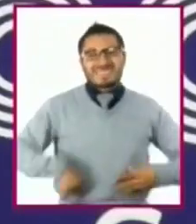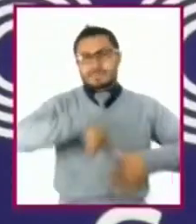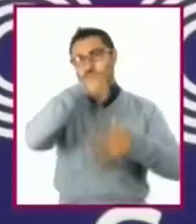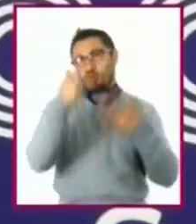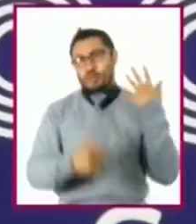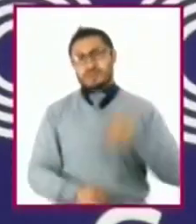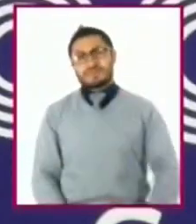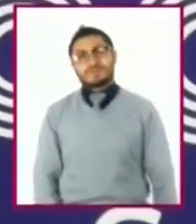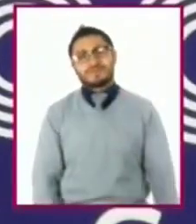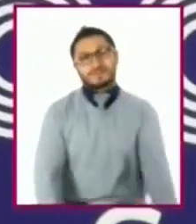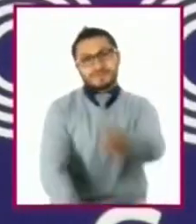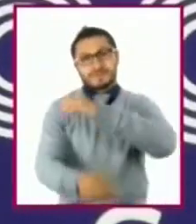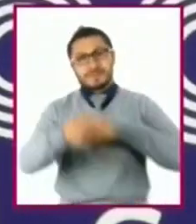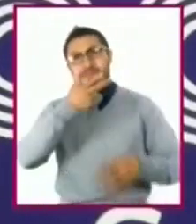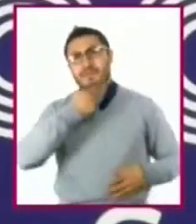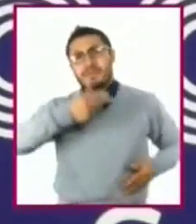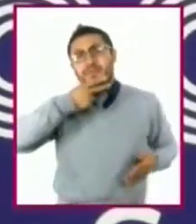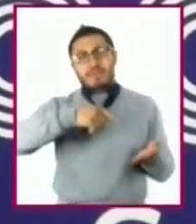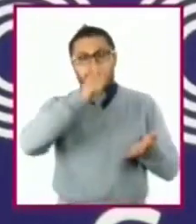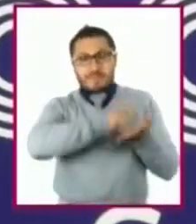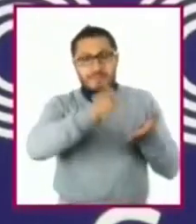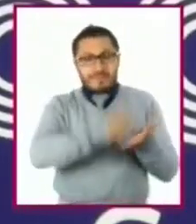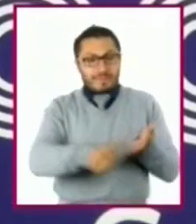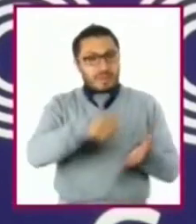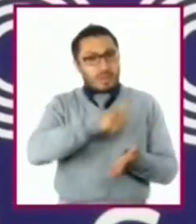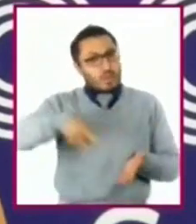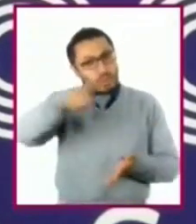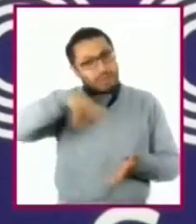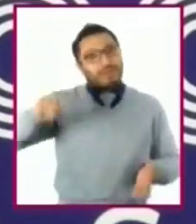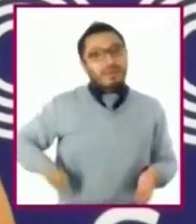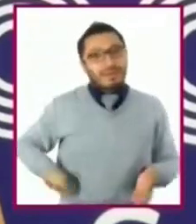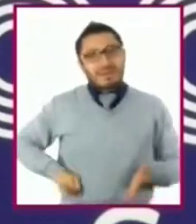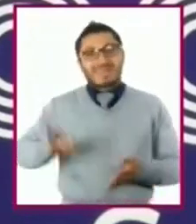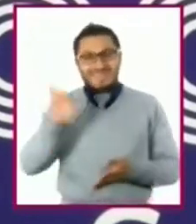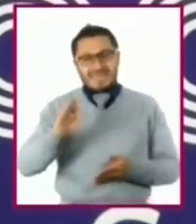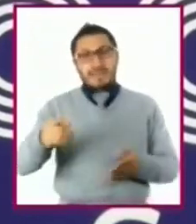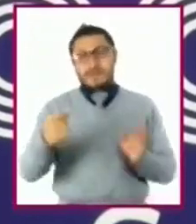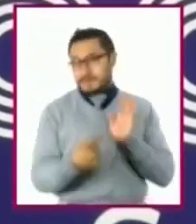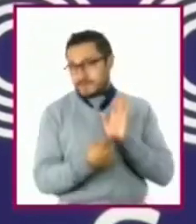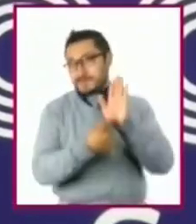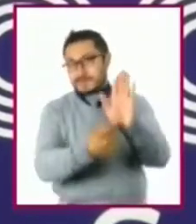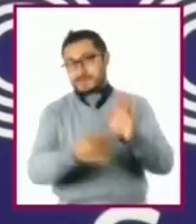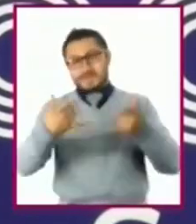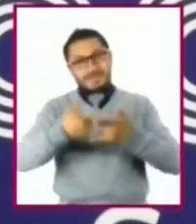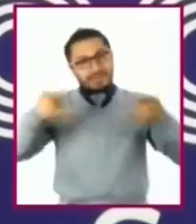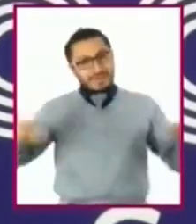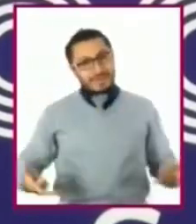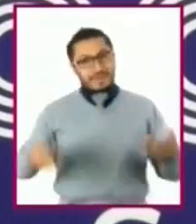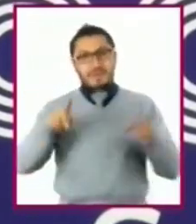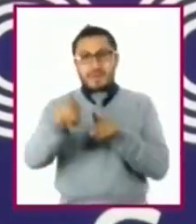Es un autor que les puede interesar, pero para muestra, un botón. Escuchemos el cuento de los